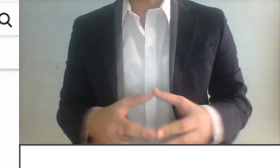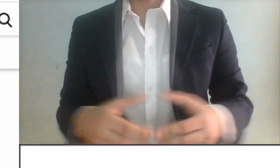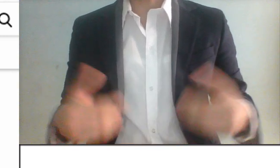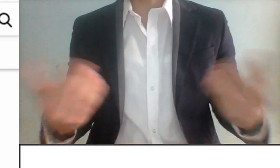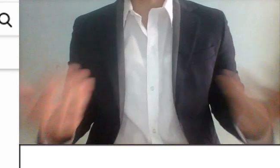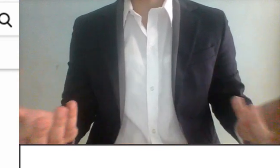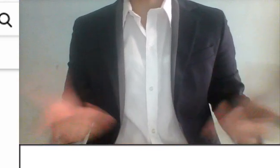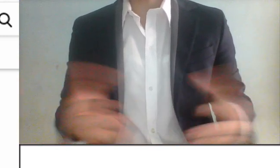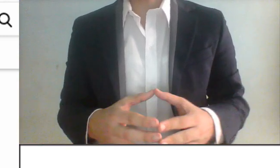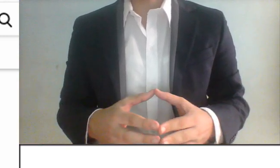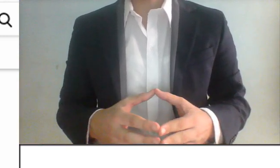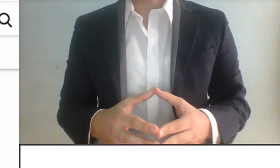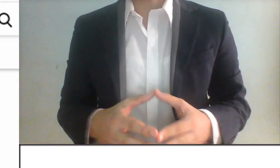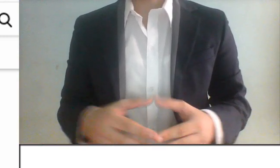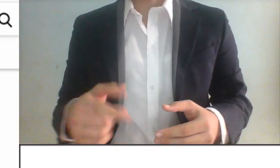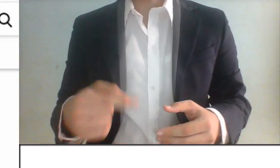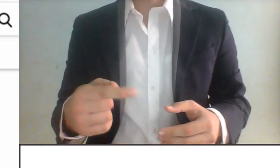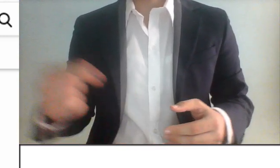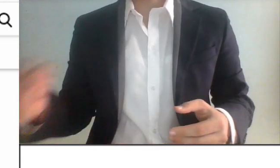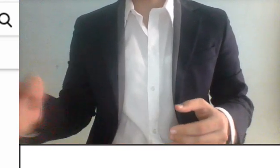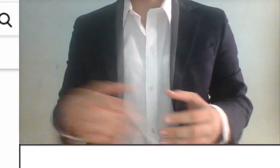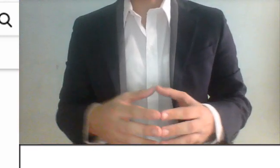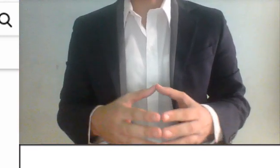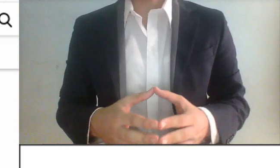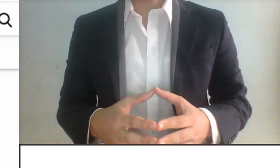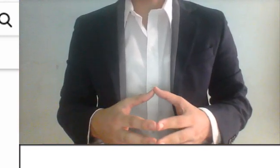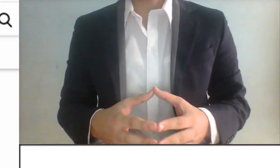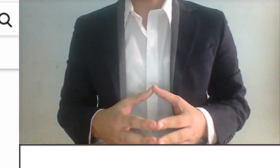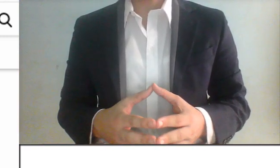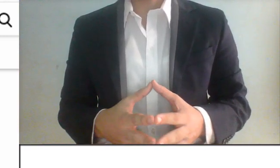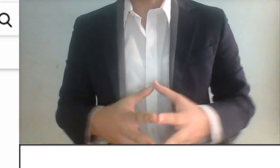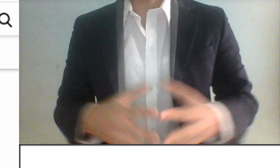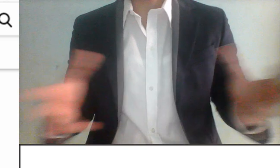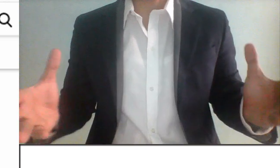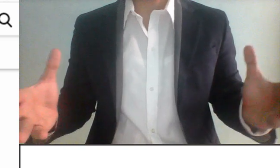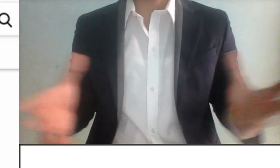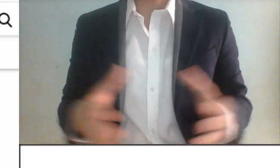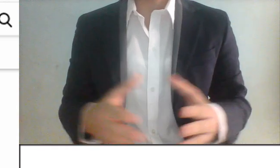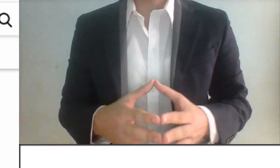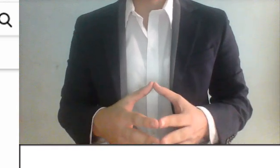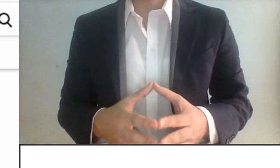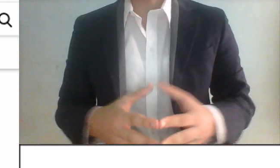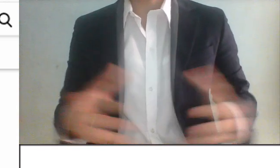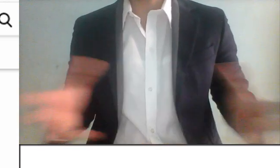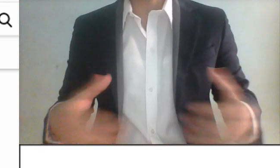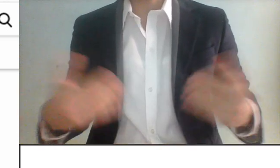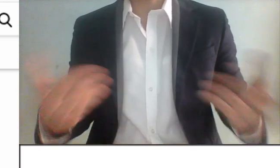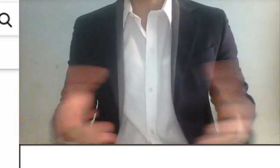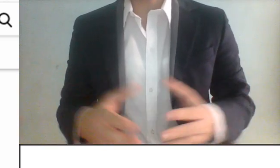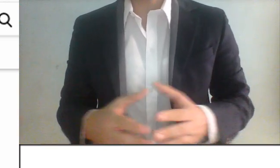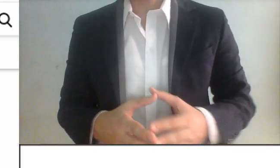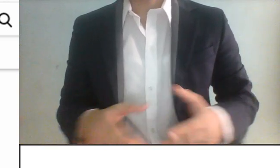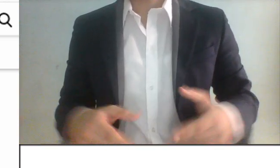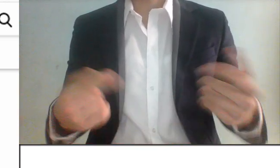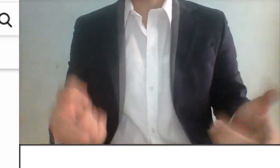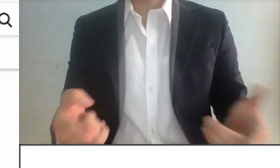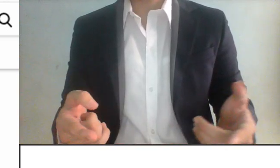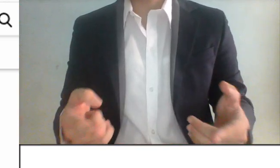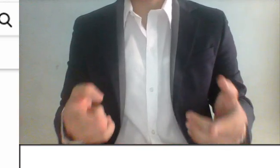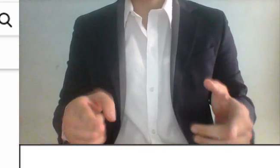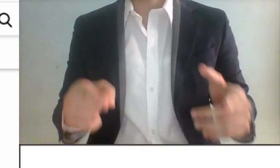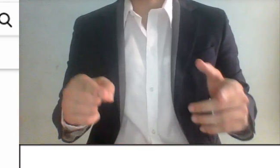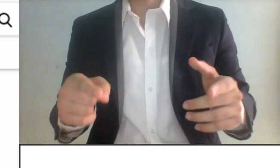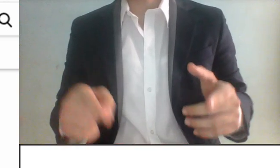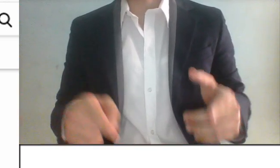insulto a la inteligencia de los mexicanos a decir que esto es algo relacionado con básicamente persecución a una mujer no señores se le